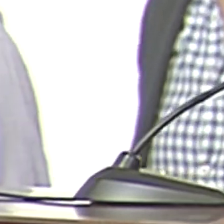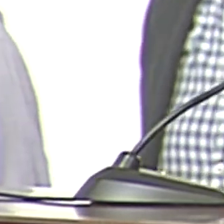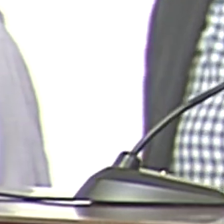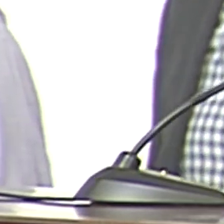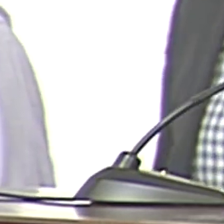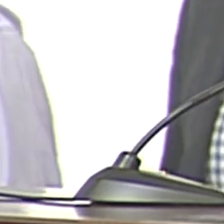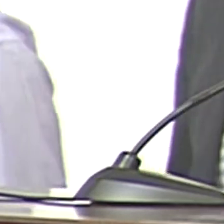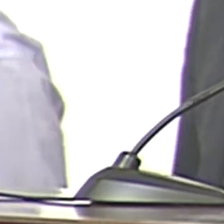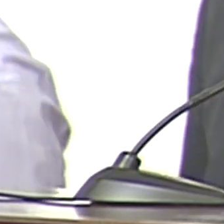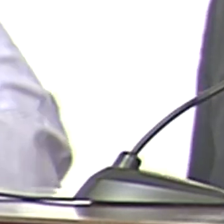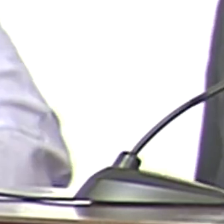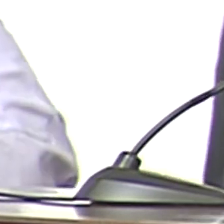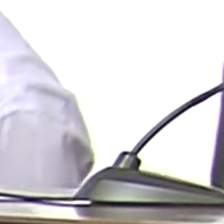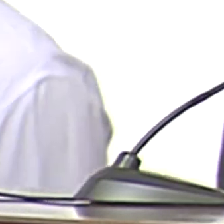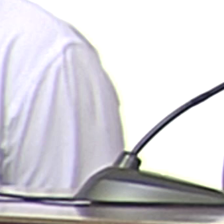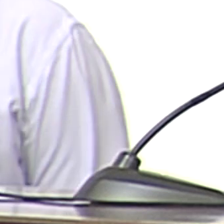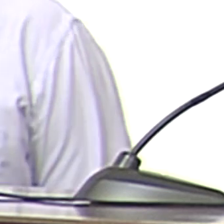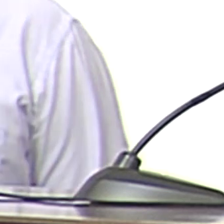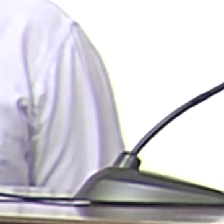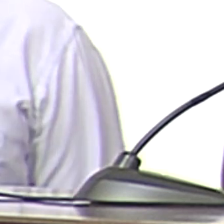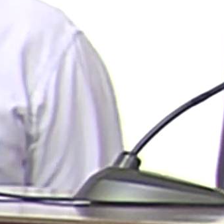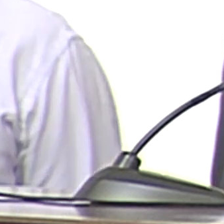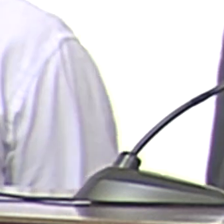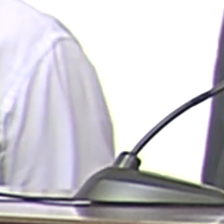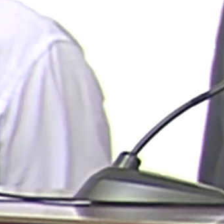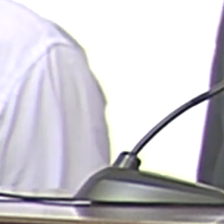¿Algún otro diputado o diputada?